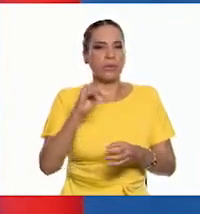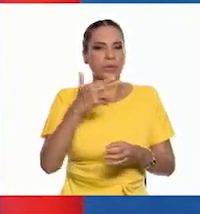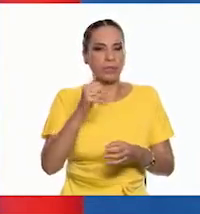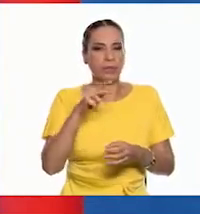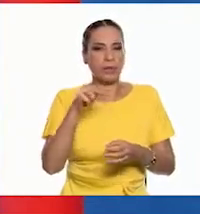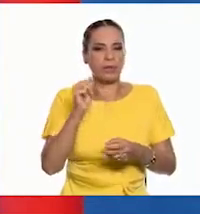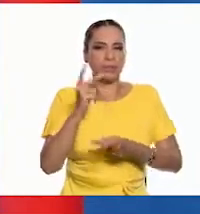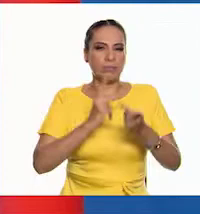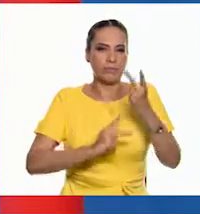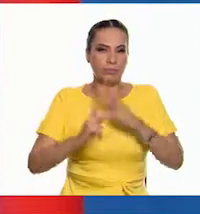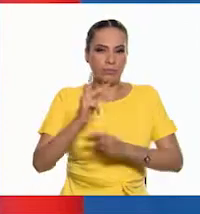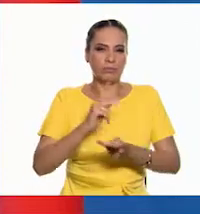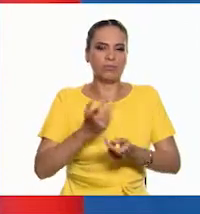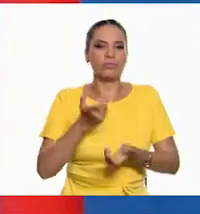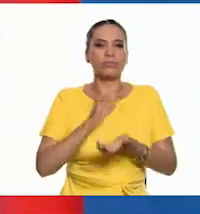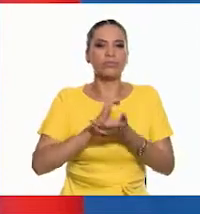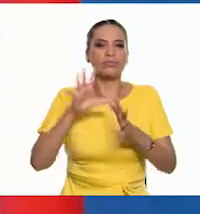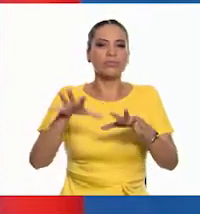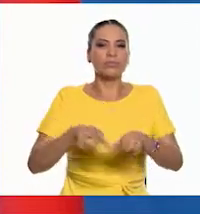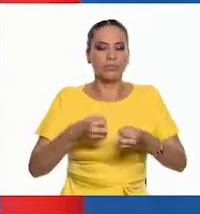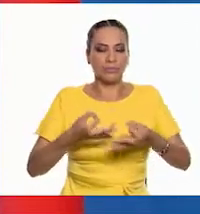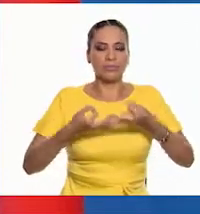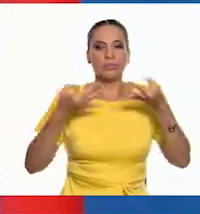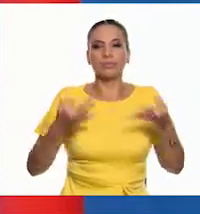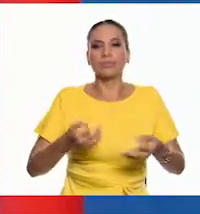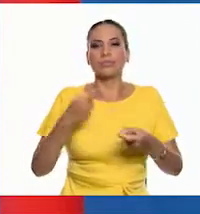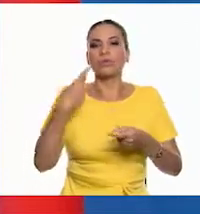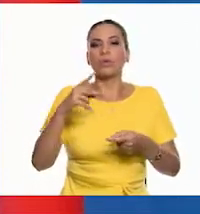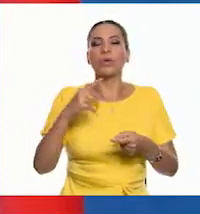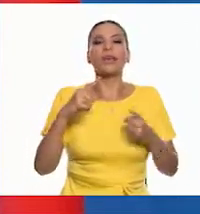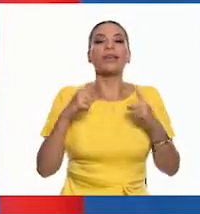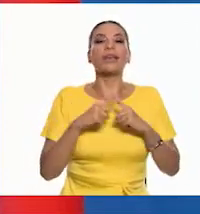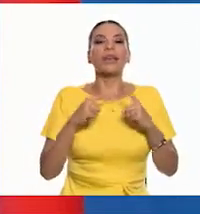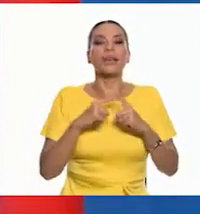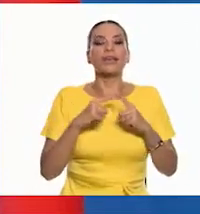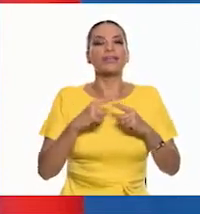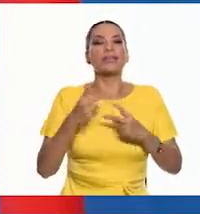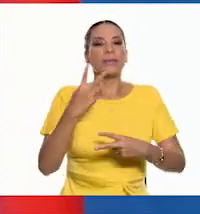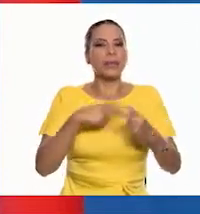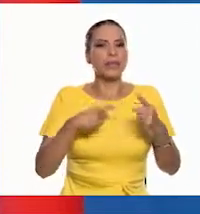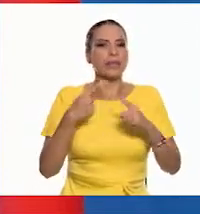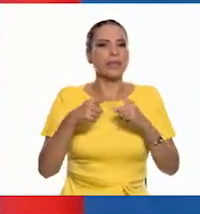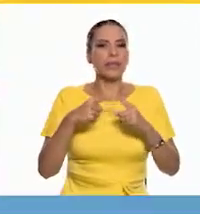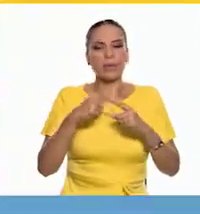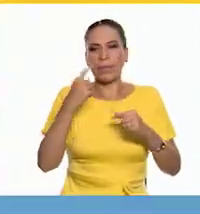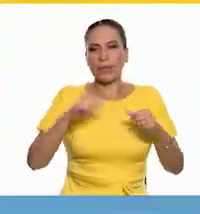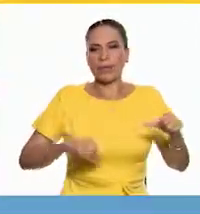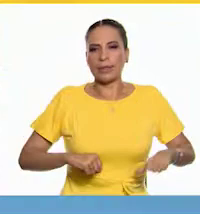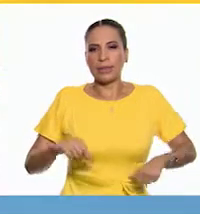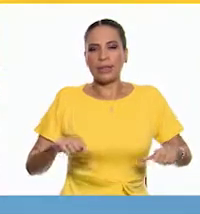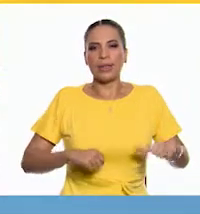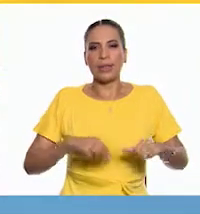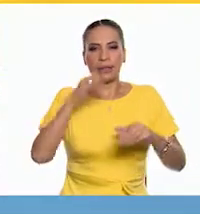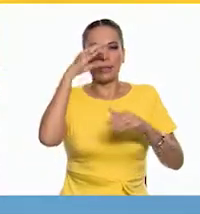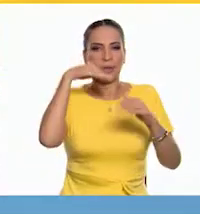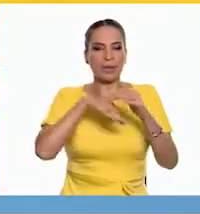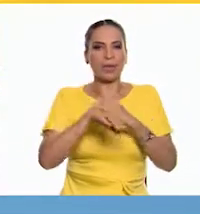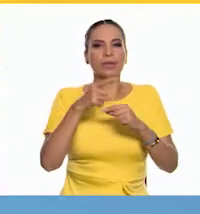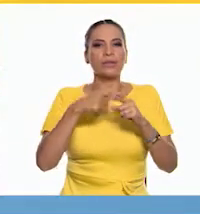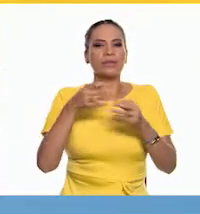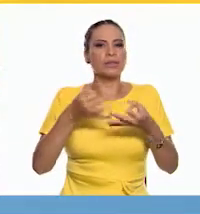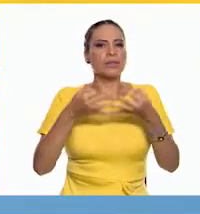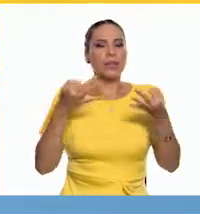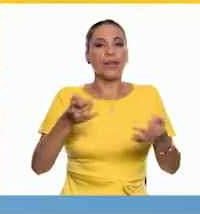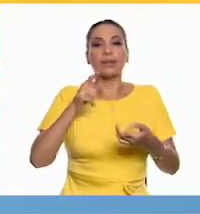otorgaran préstamos, confiscó propiedades de la iglesia y también impulsó la actividad minera. Entonces, digamos que los